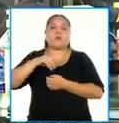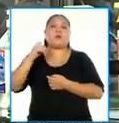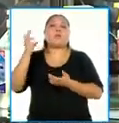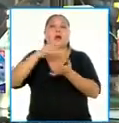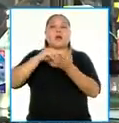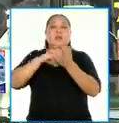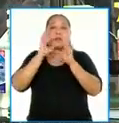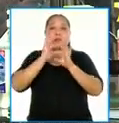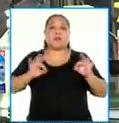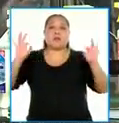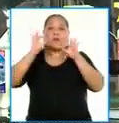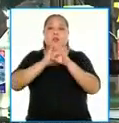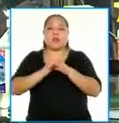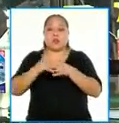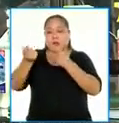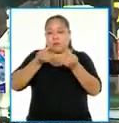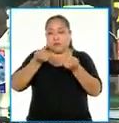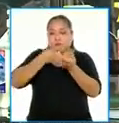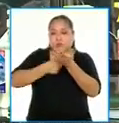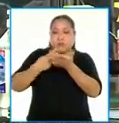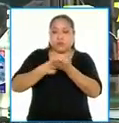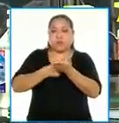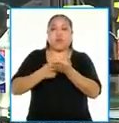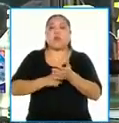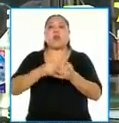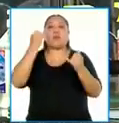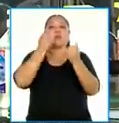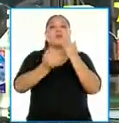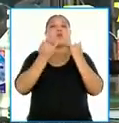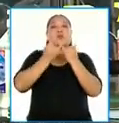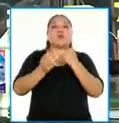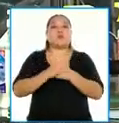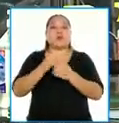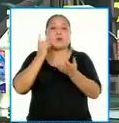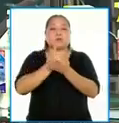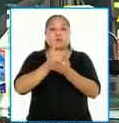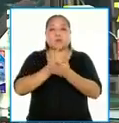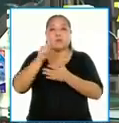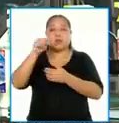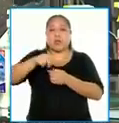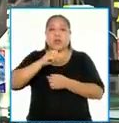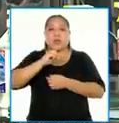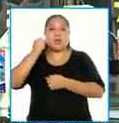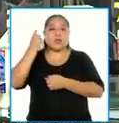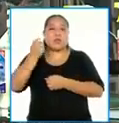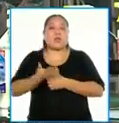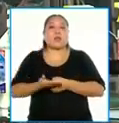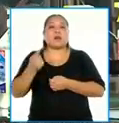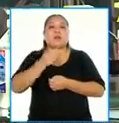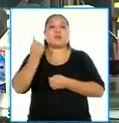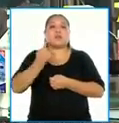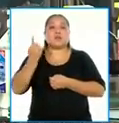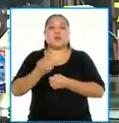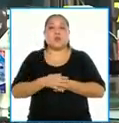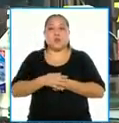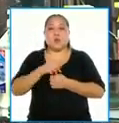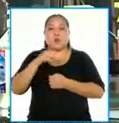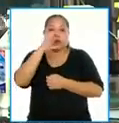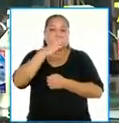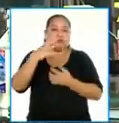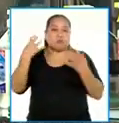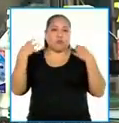negociación irregular con Sinopharm? Las últimas declaraciones del ministro Wagner dan a entender que Cancillería funcionó solo como mesa de partes